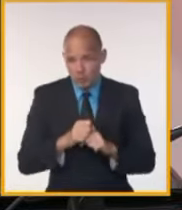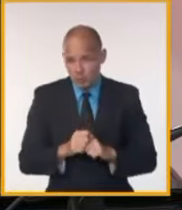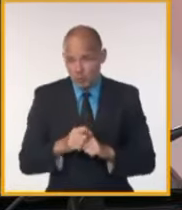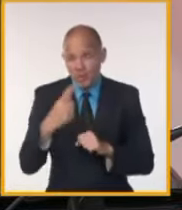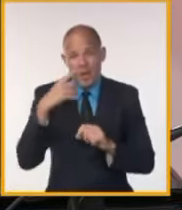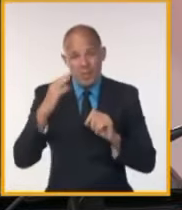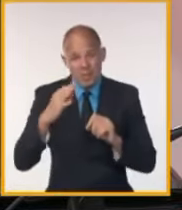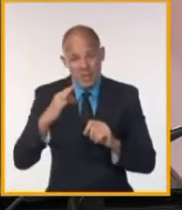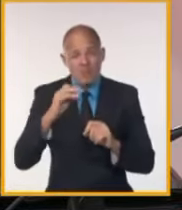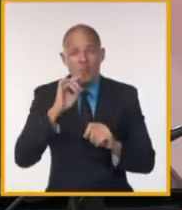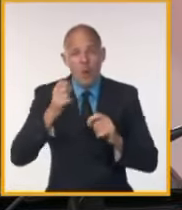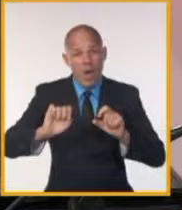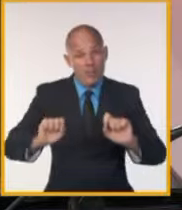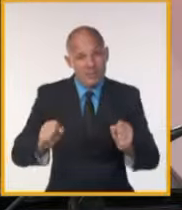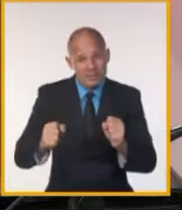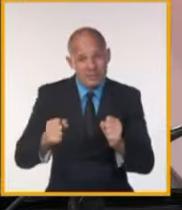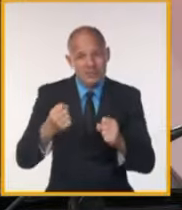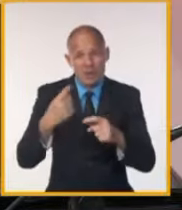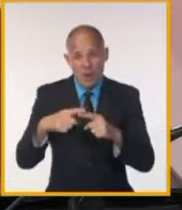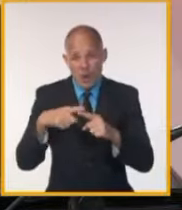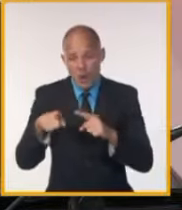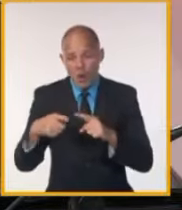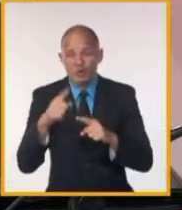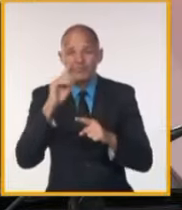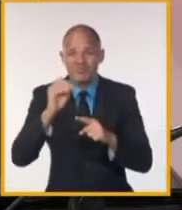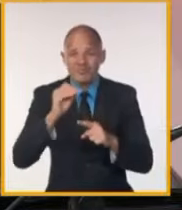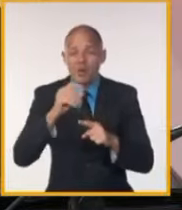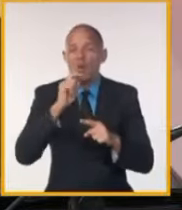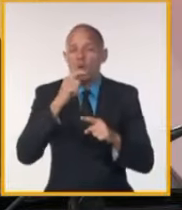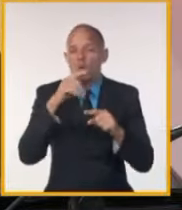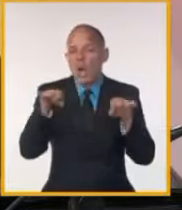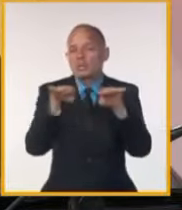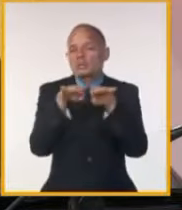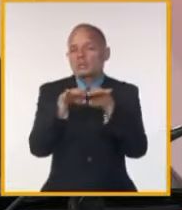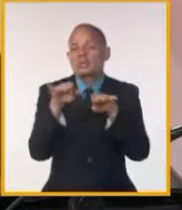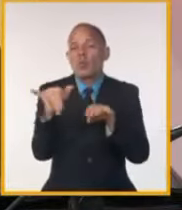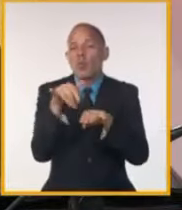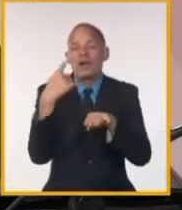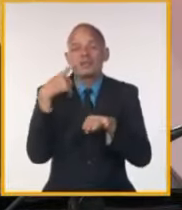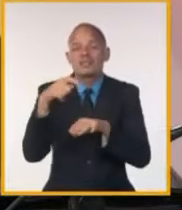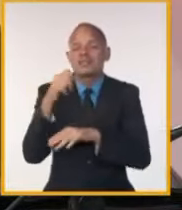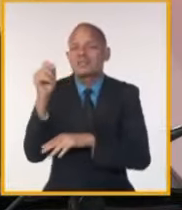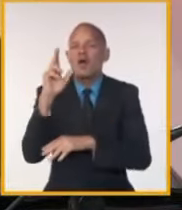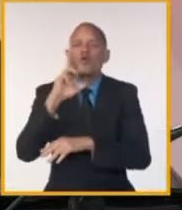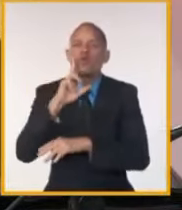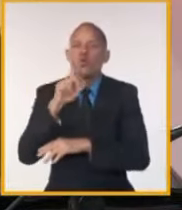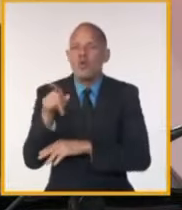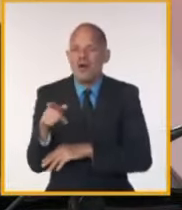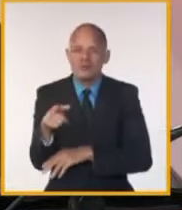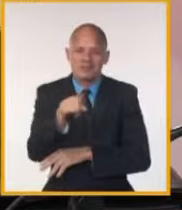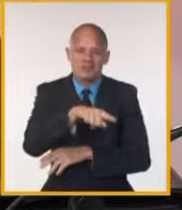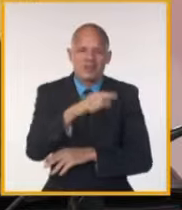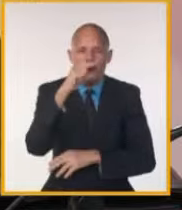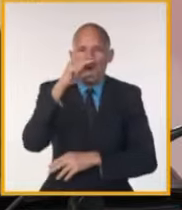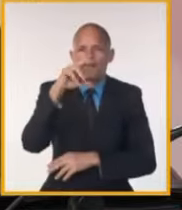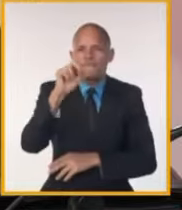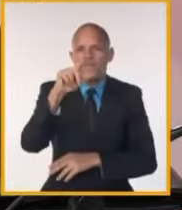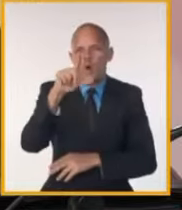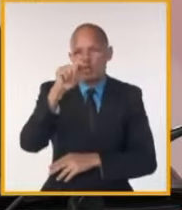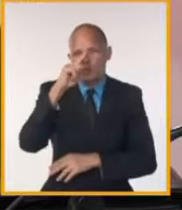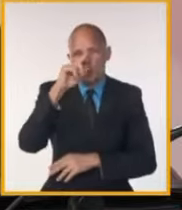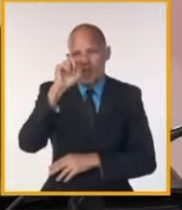elecciones presidenciales entre Lula y bolsonaro eh sigue siendo un escenario que prevalece en Brasil es así sí sí sí sí